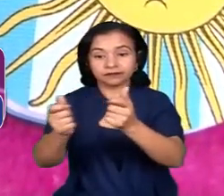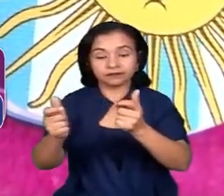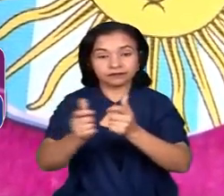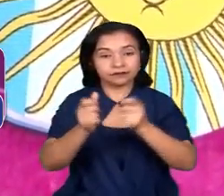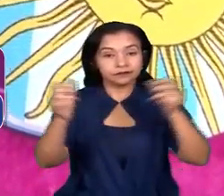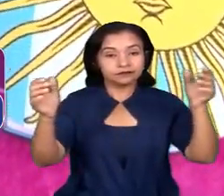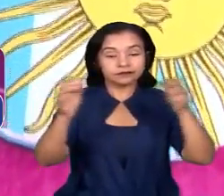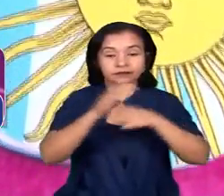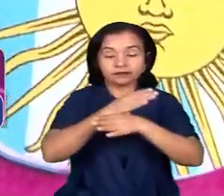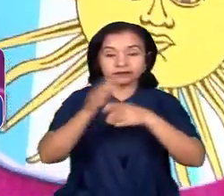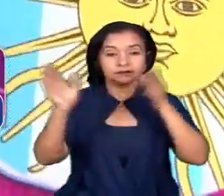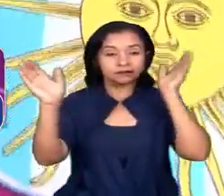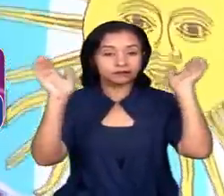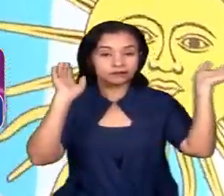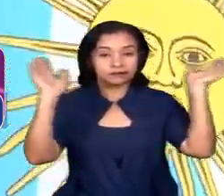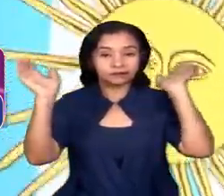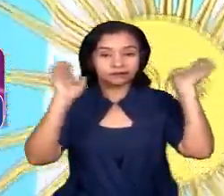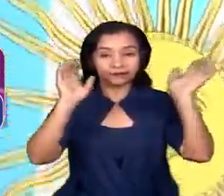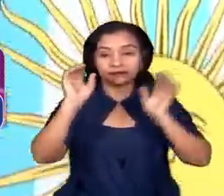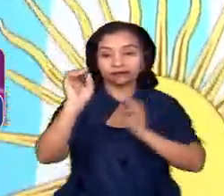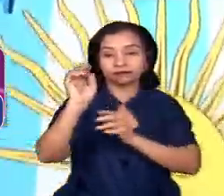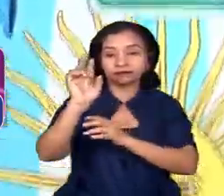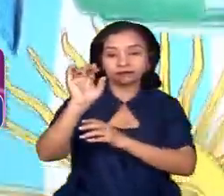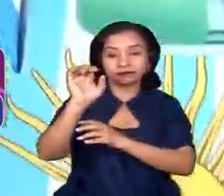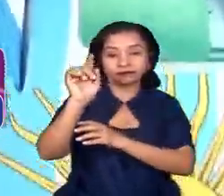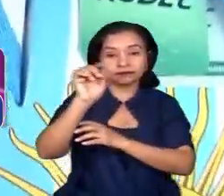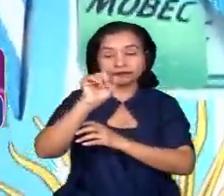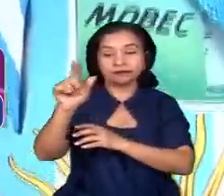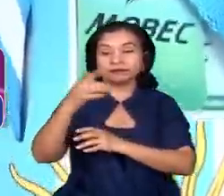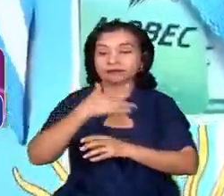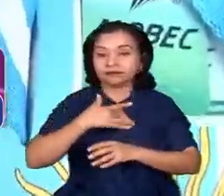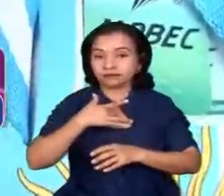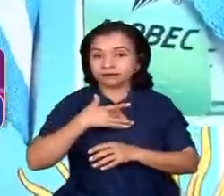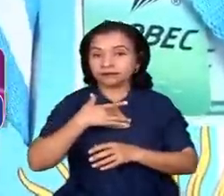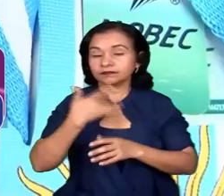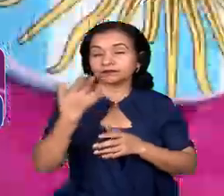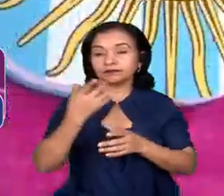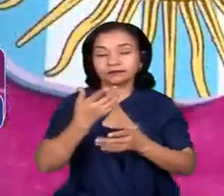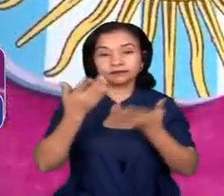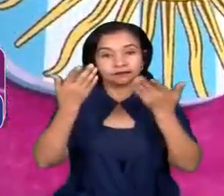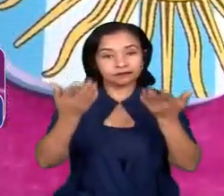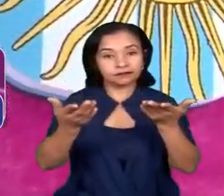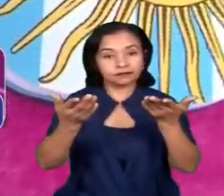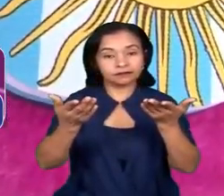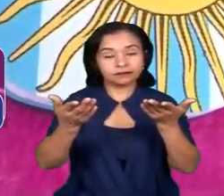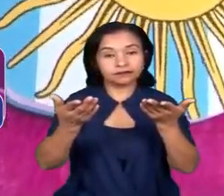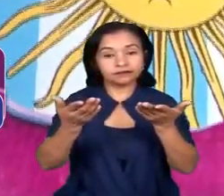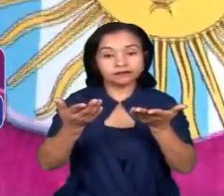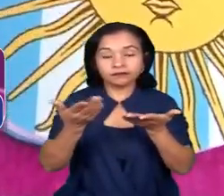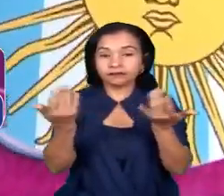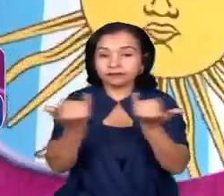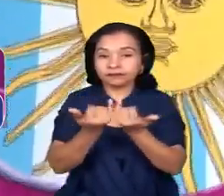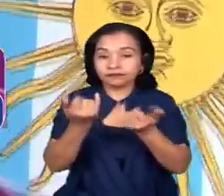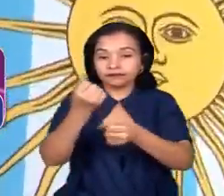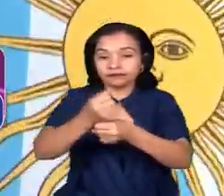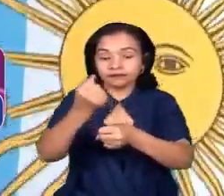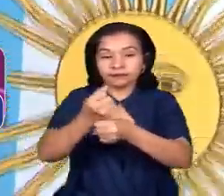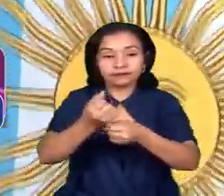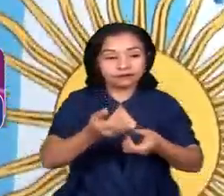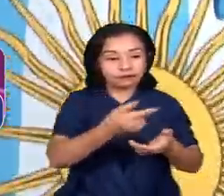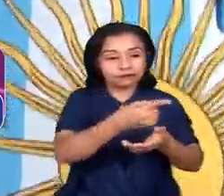grandes en el mercado oriental necesitan que los impulsemos, necesitamos que le demos un fuente de